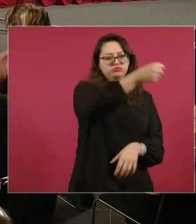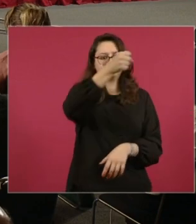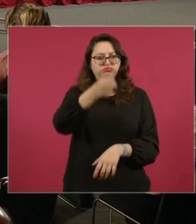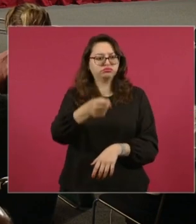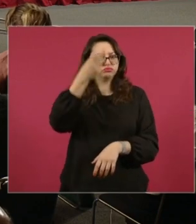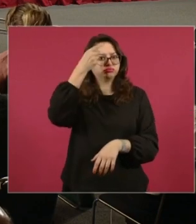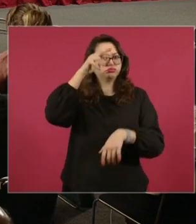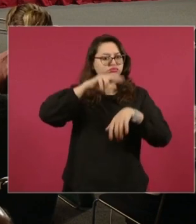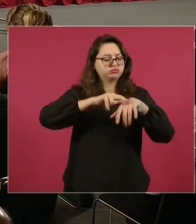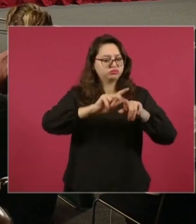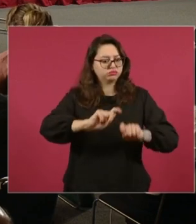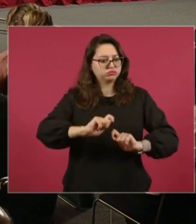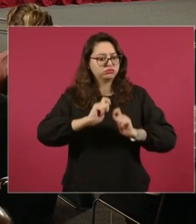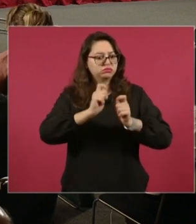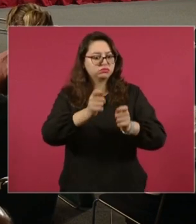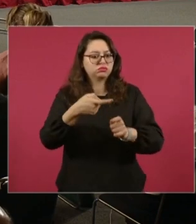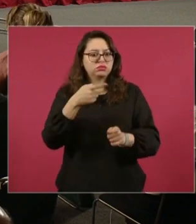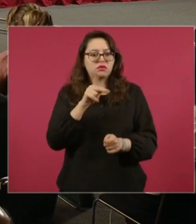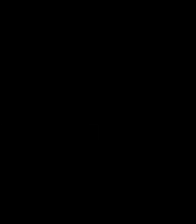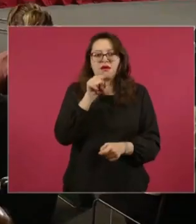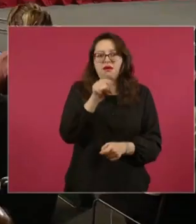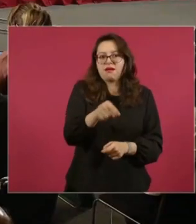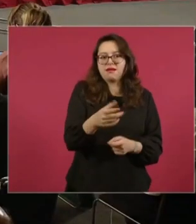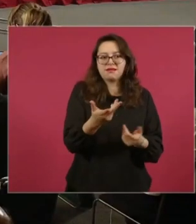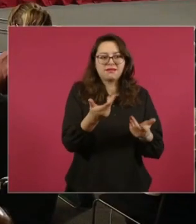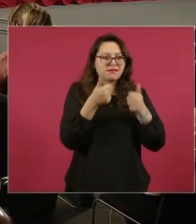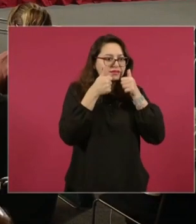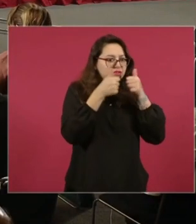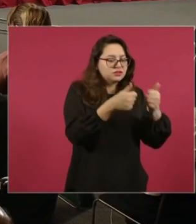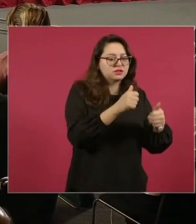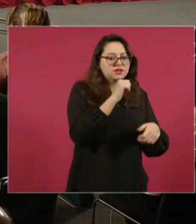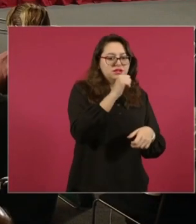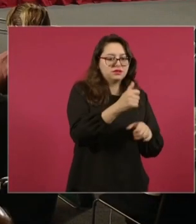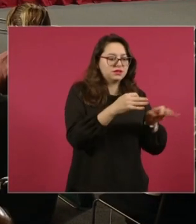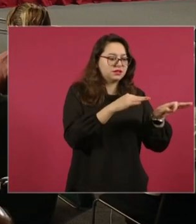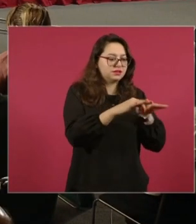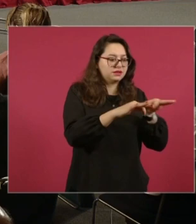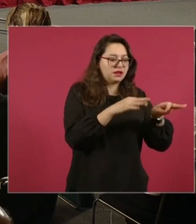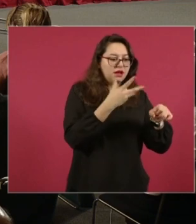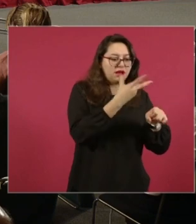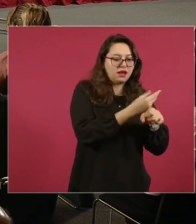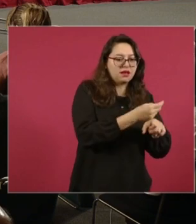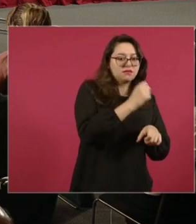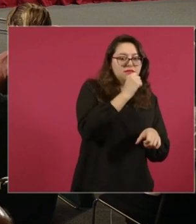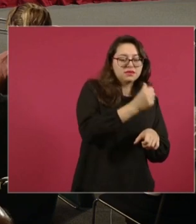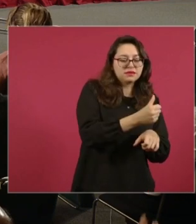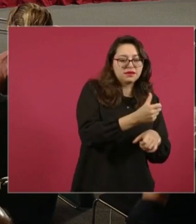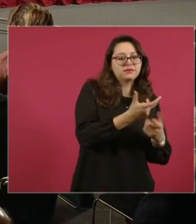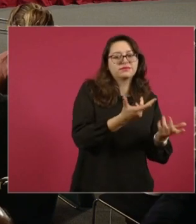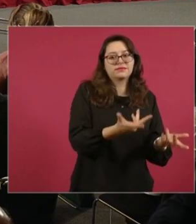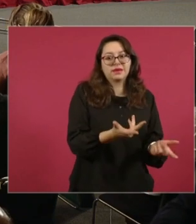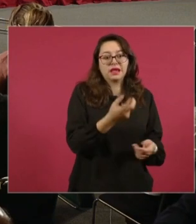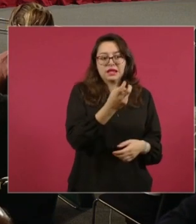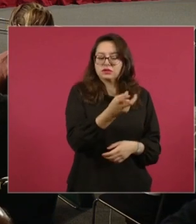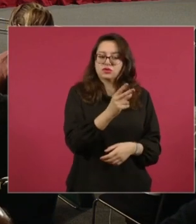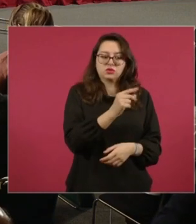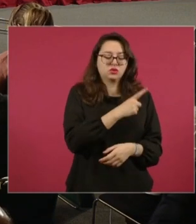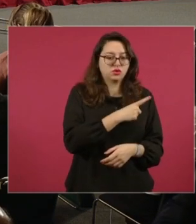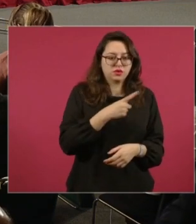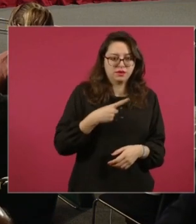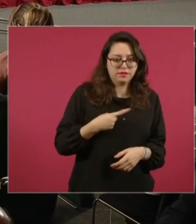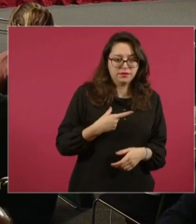una consulta. En ese sentido, ¿cómo vamos en estos 23 estados? Para la rehabilitación de unidades médicas se tiene un avance